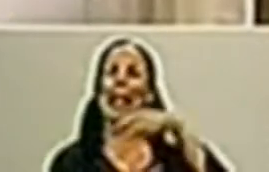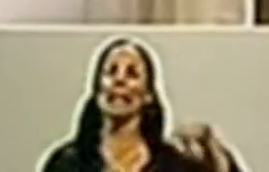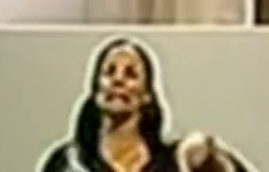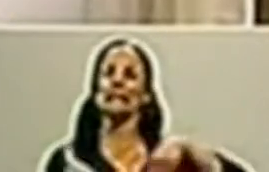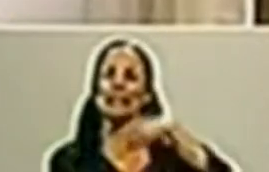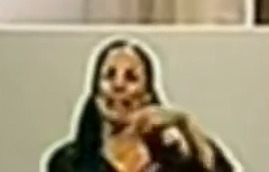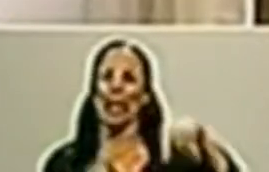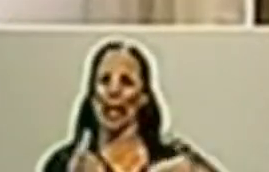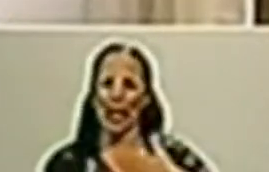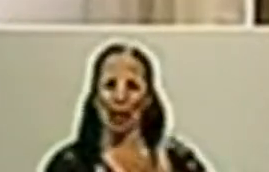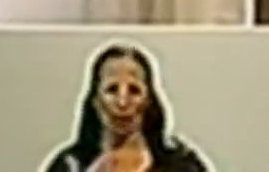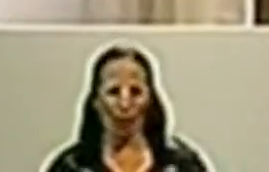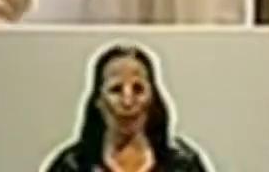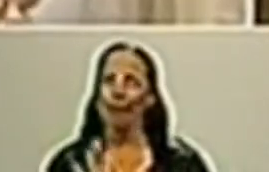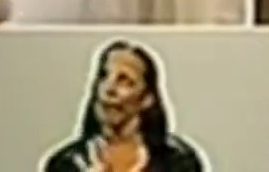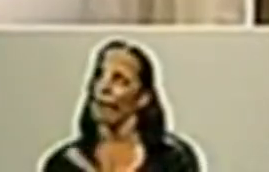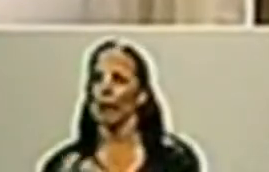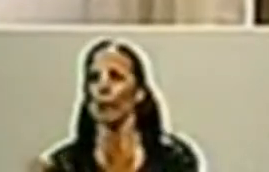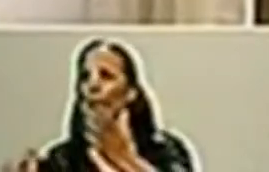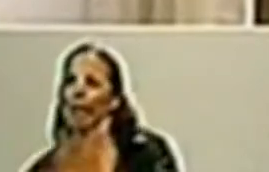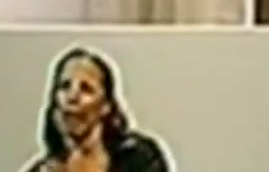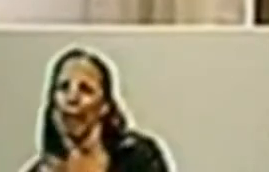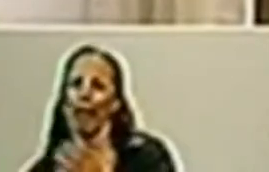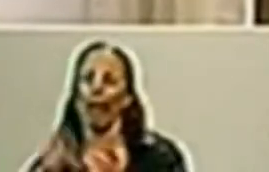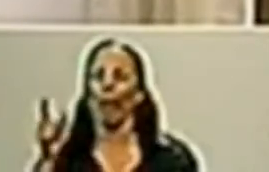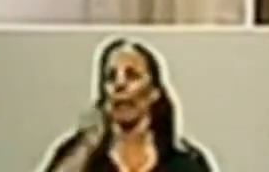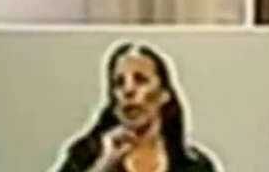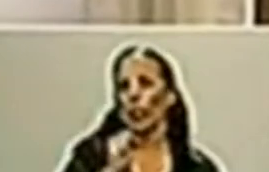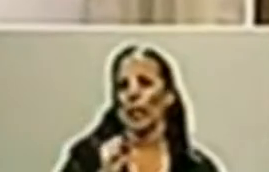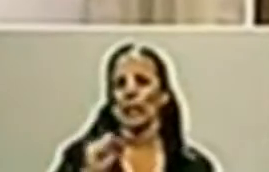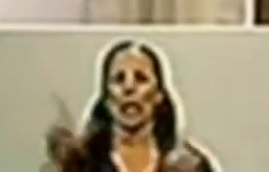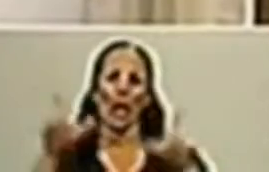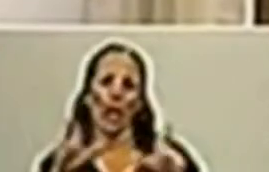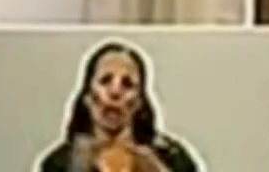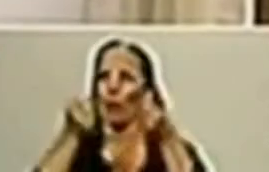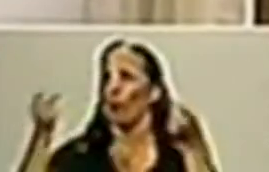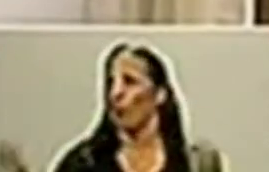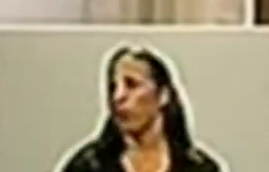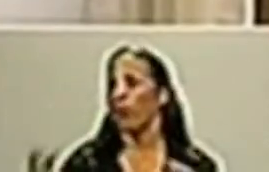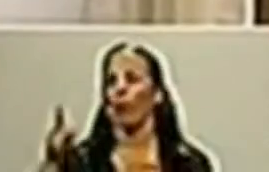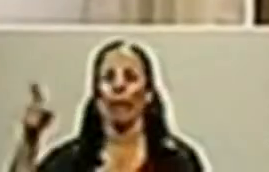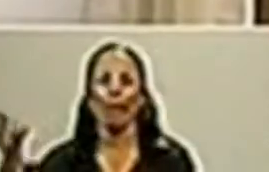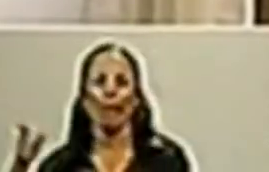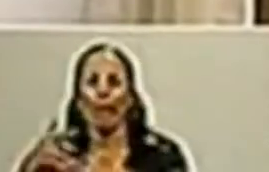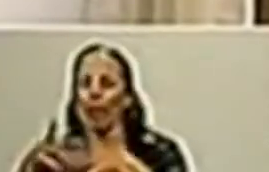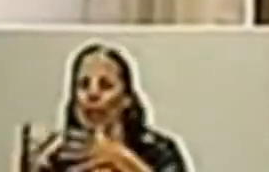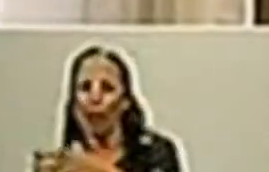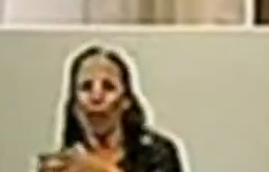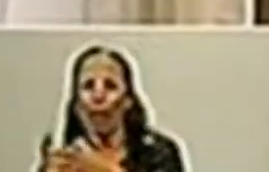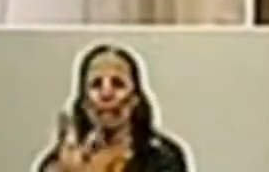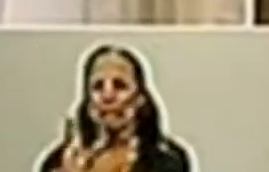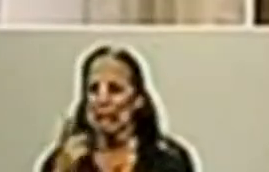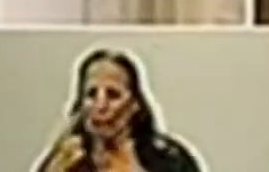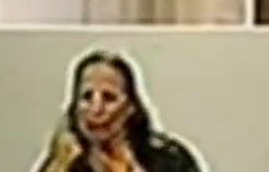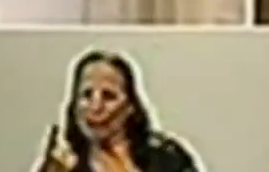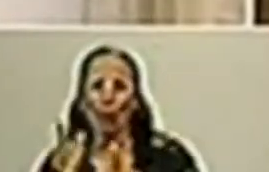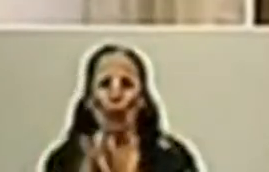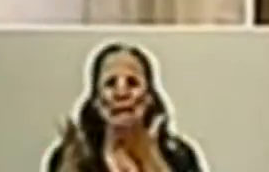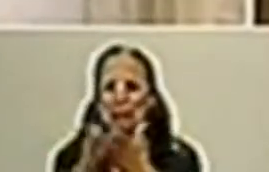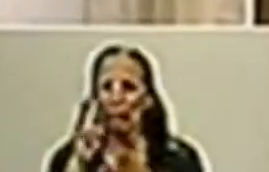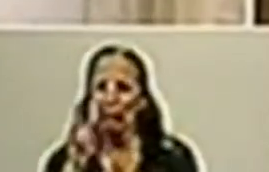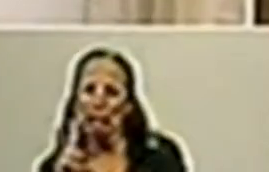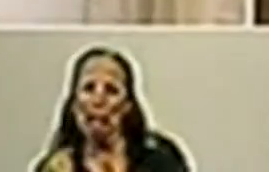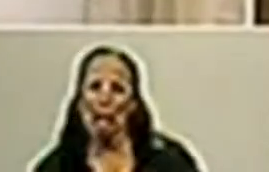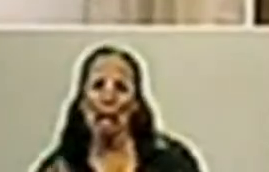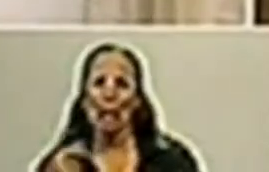fiscales, jueces, periodistas, medios de comunicación, servicios de inteligencia que intervienen en expedientes judiciales o